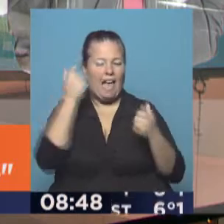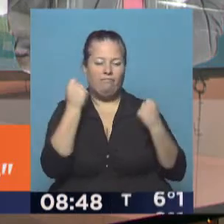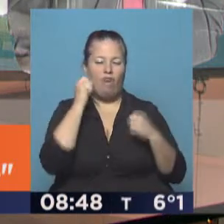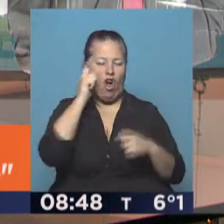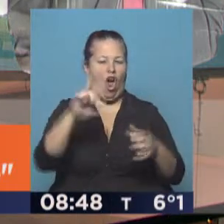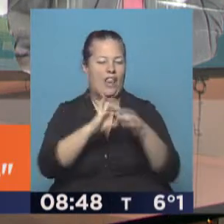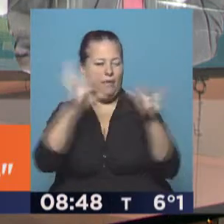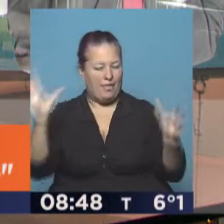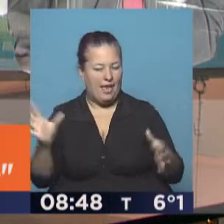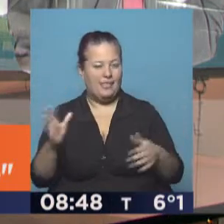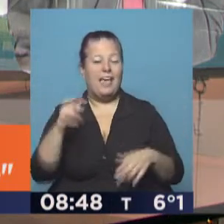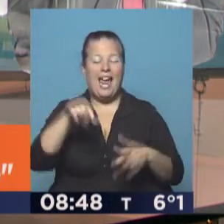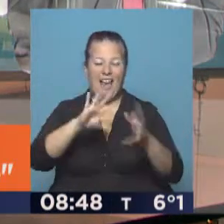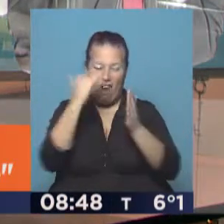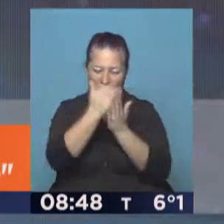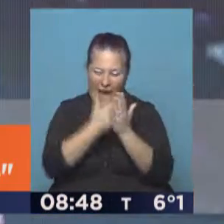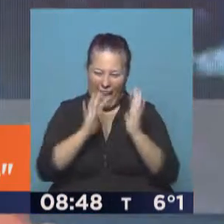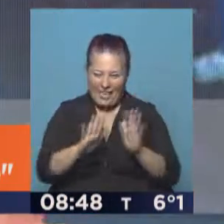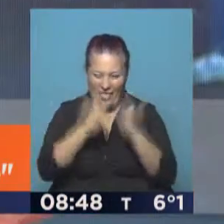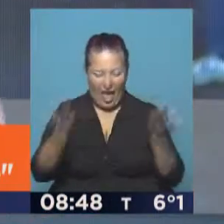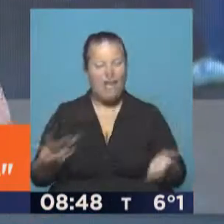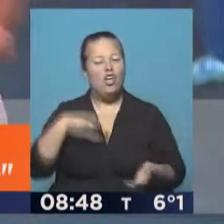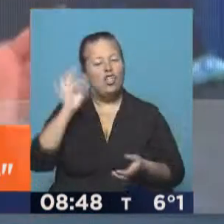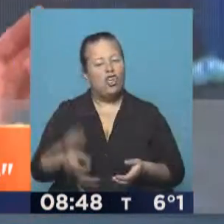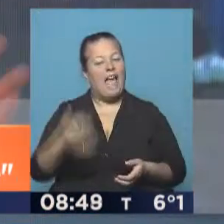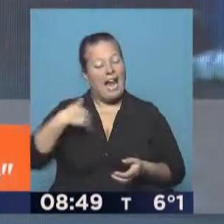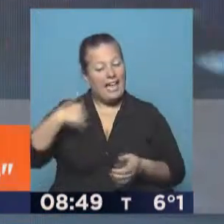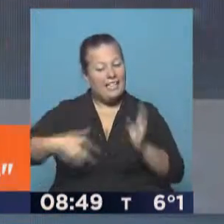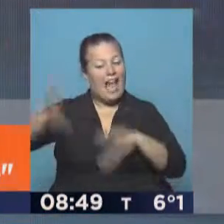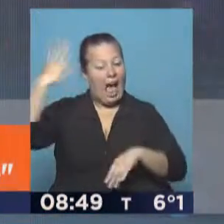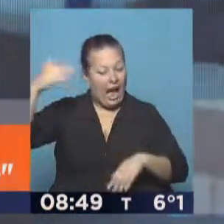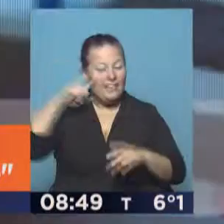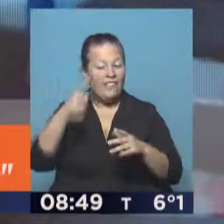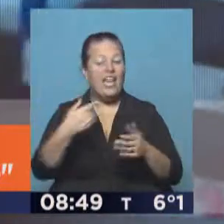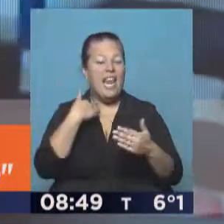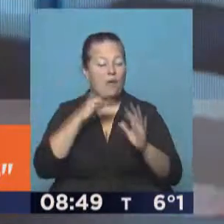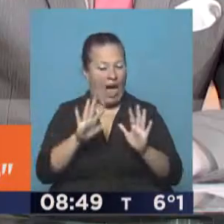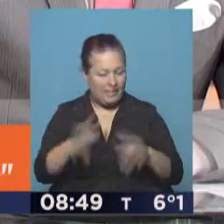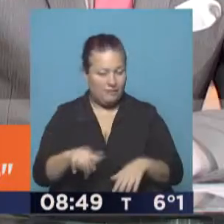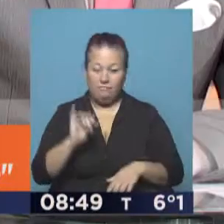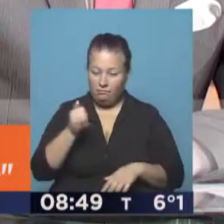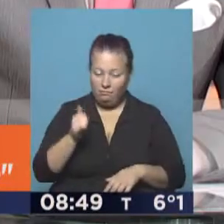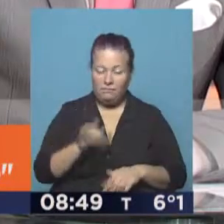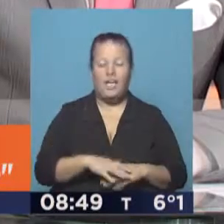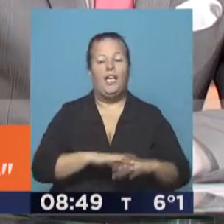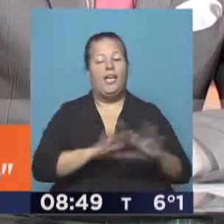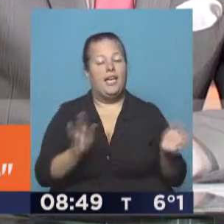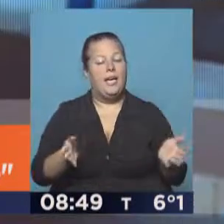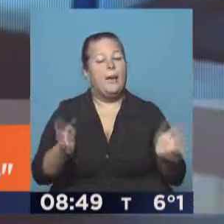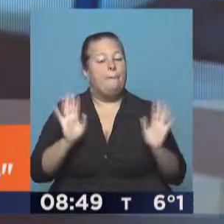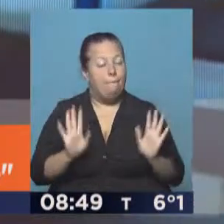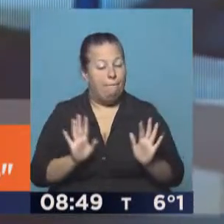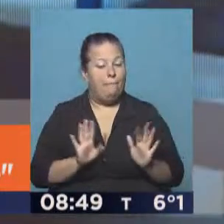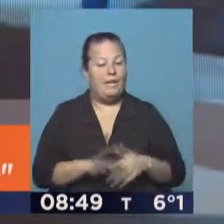lograremos la independencia, este tipo de cosas. Sé que aquí en Argentina en algún momento se vieron libros de ese tipo, Sí.